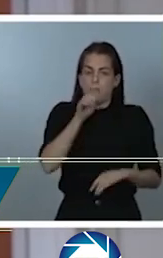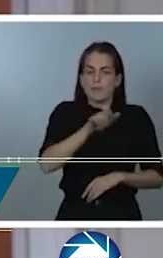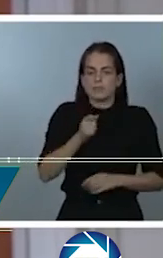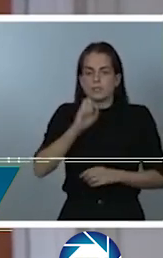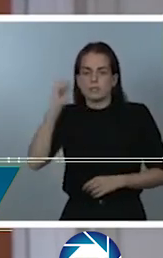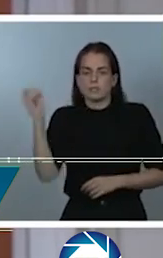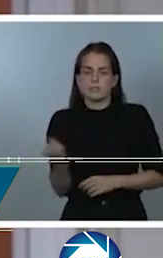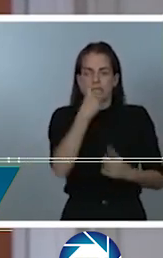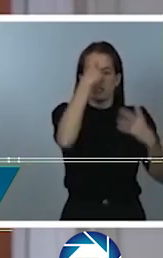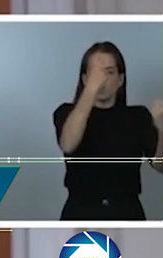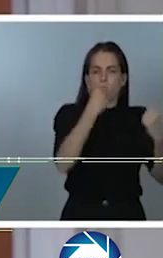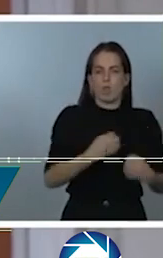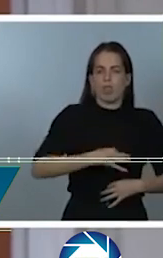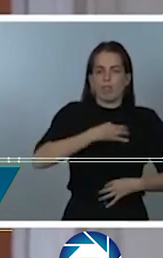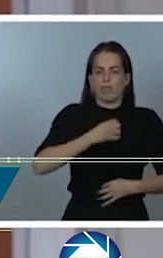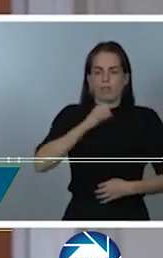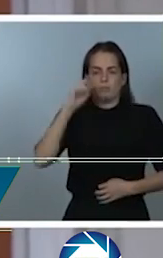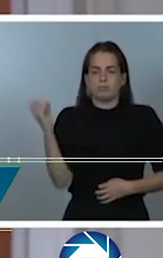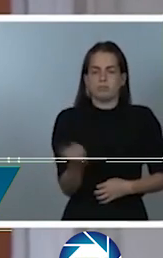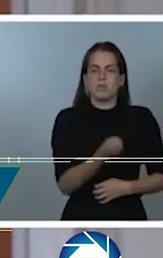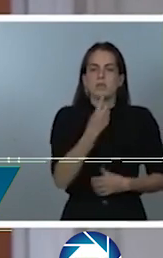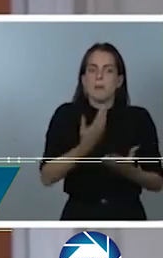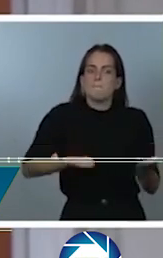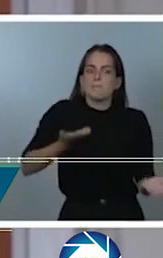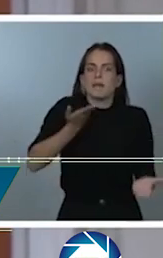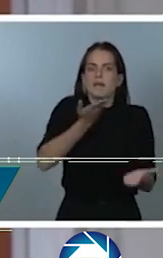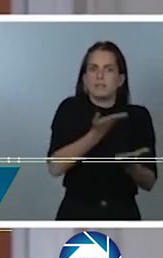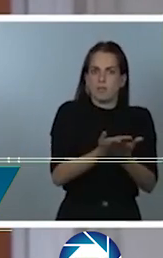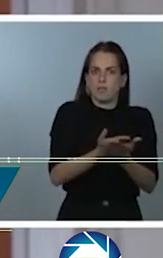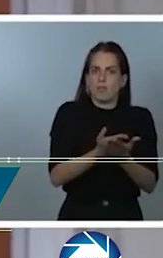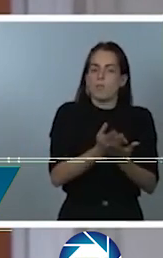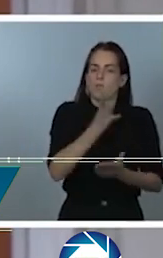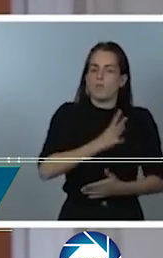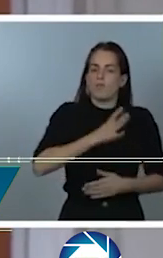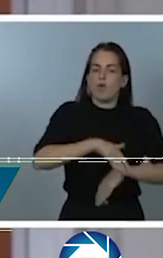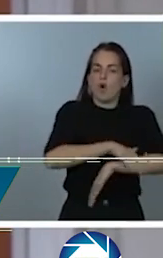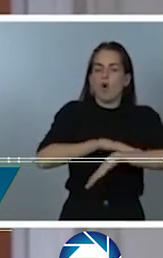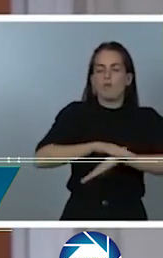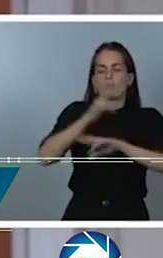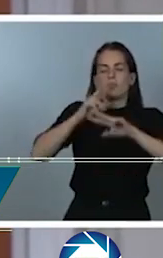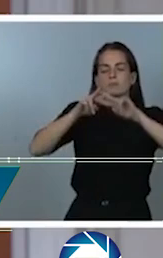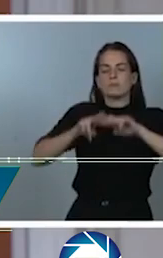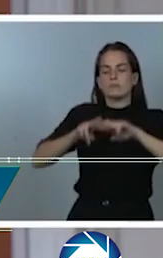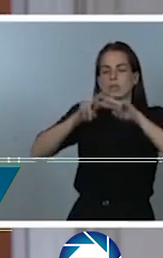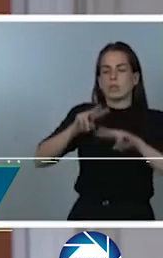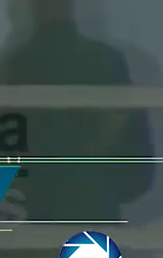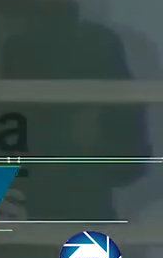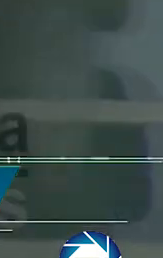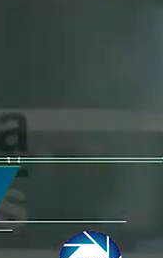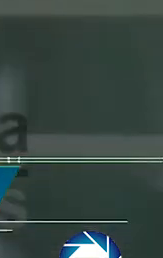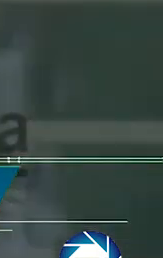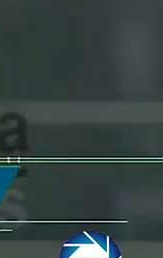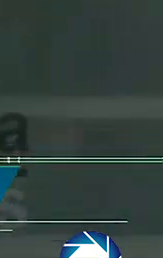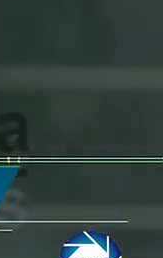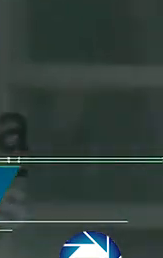independentistas jamás dialogaron con los partidos que no creían en la independencia, jamás nos llamaron a ninguna reunión. Es más,